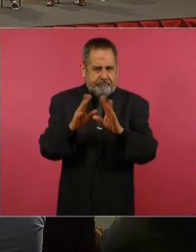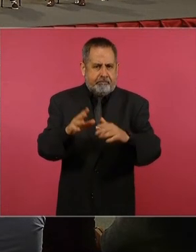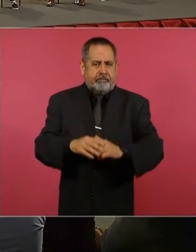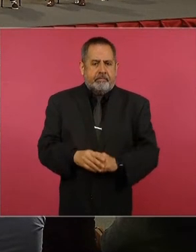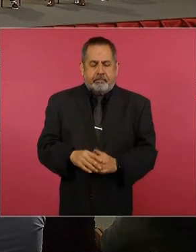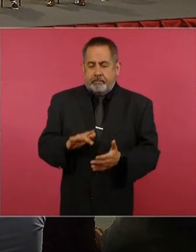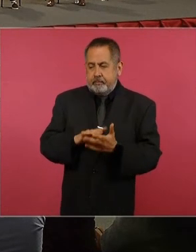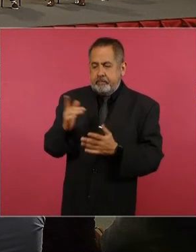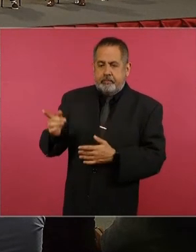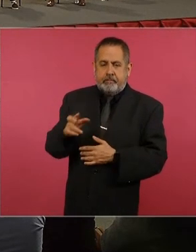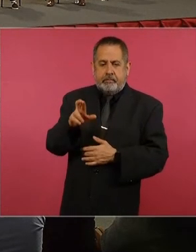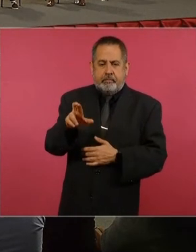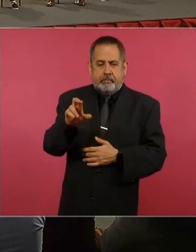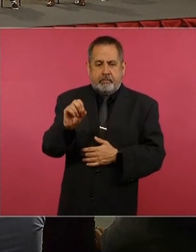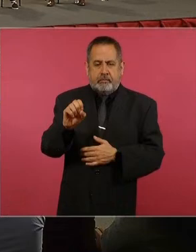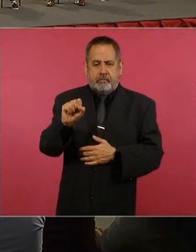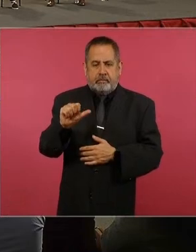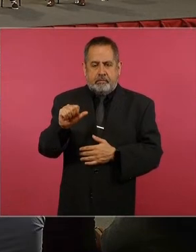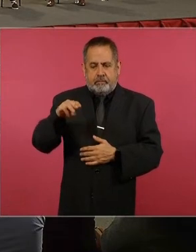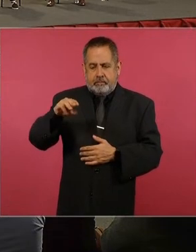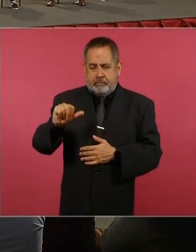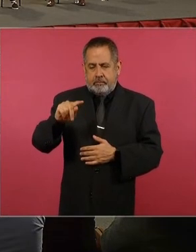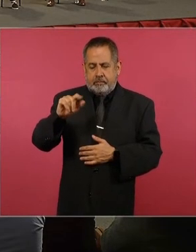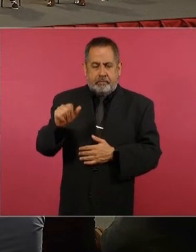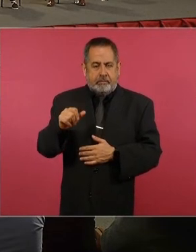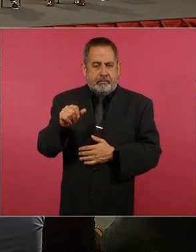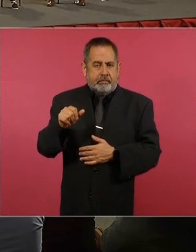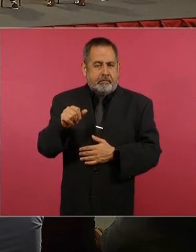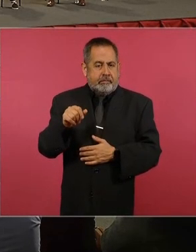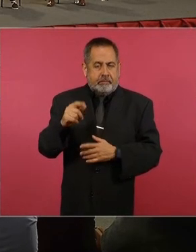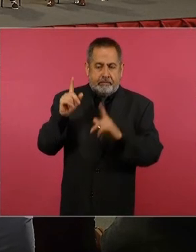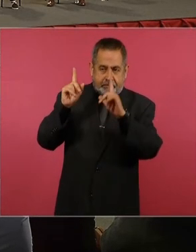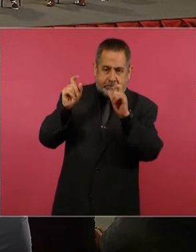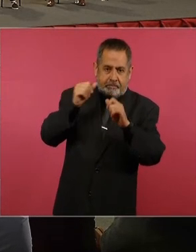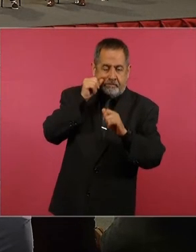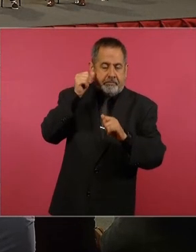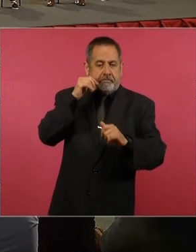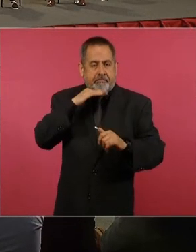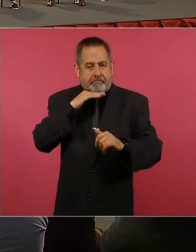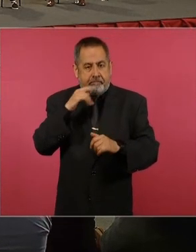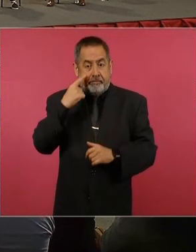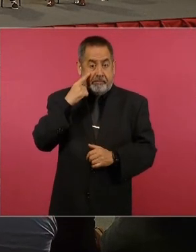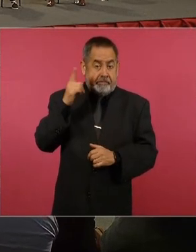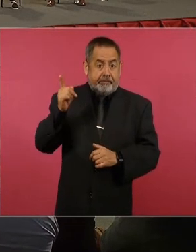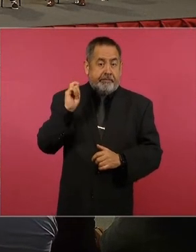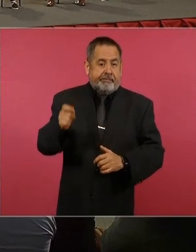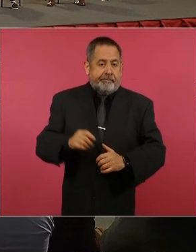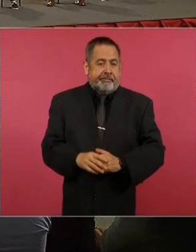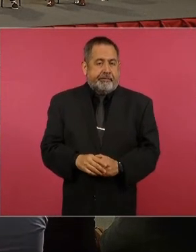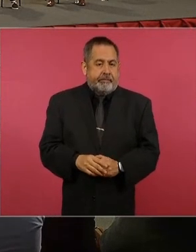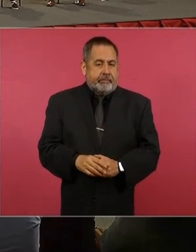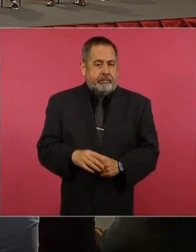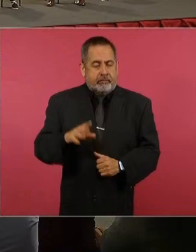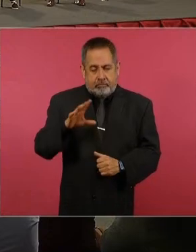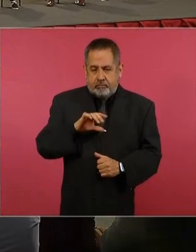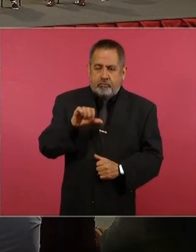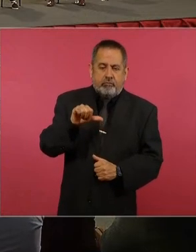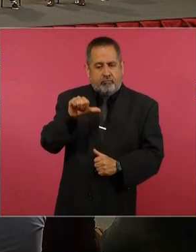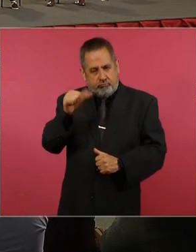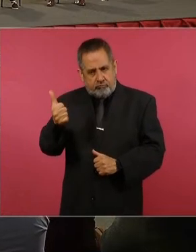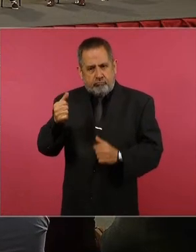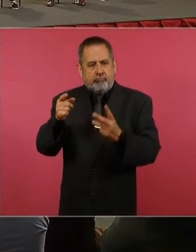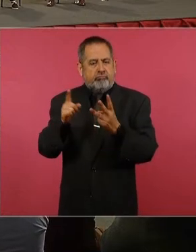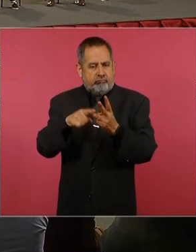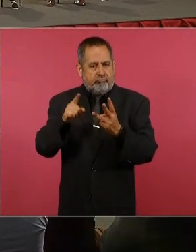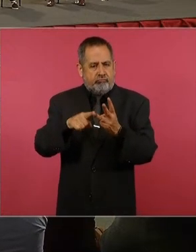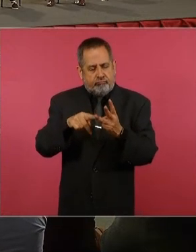a Rosa Marta, que tomó esta foto ayer cuando estaba yo distraído. Esto que está aquí es otra manera de ver el